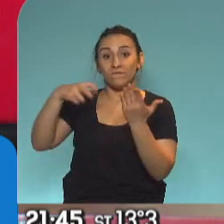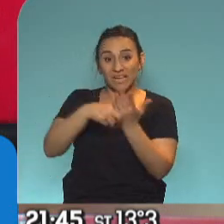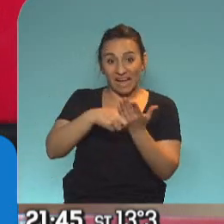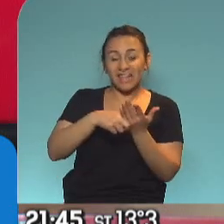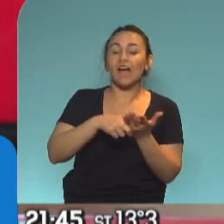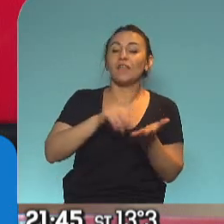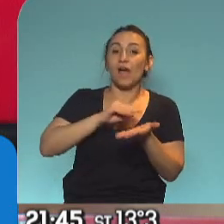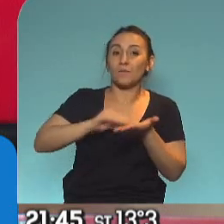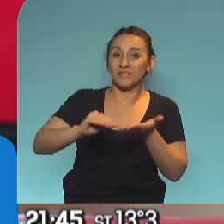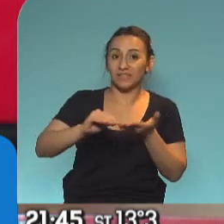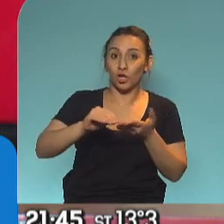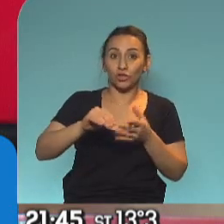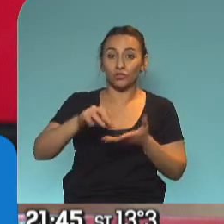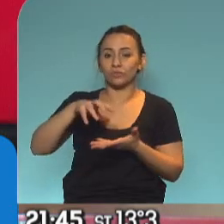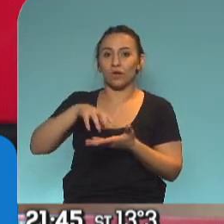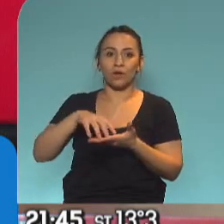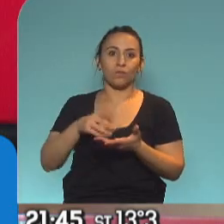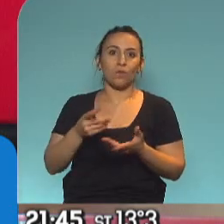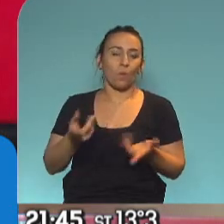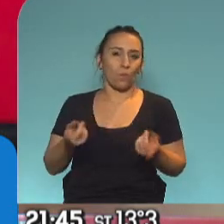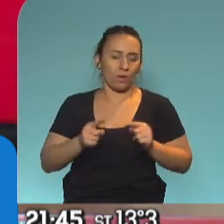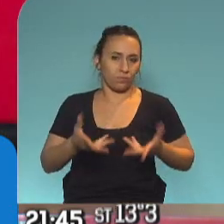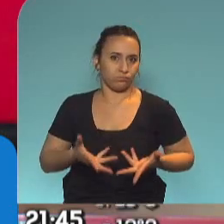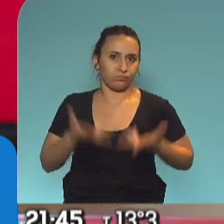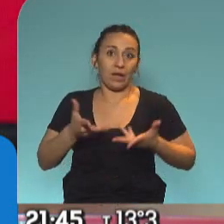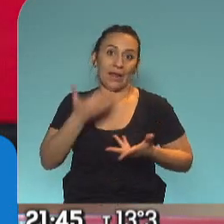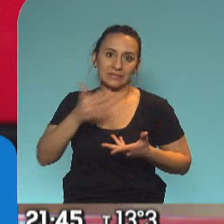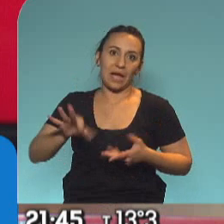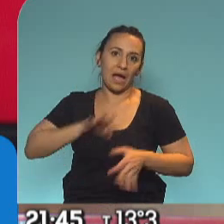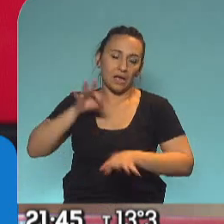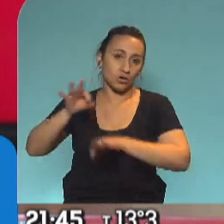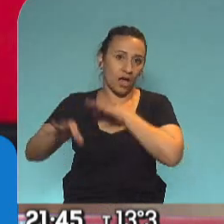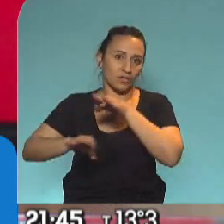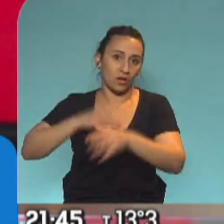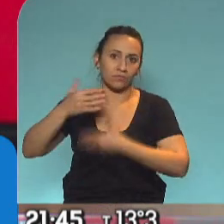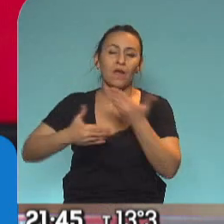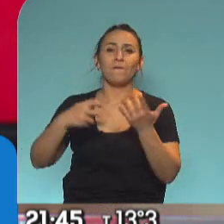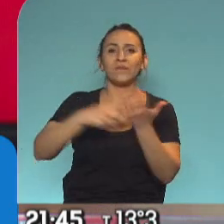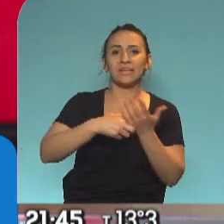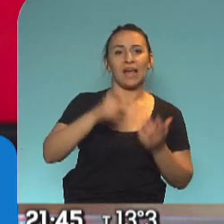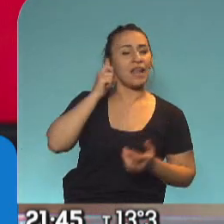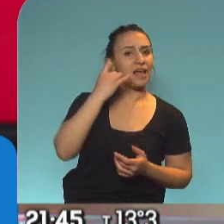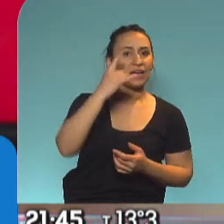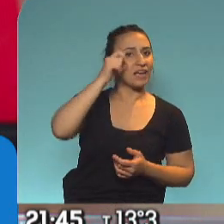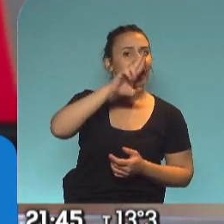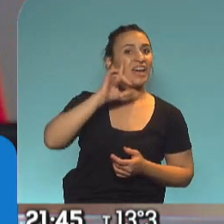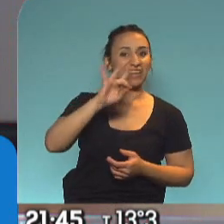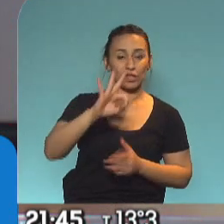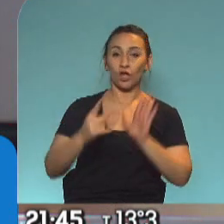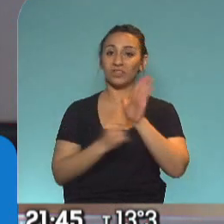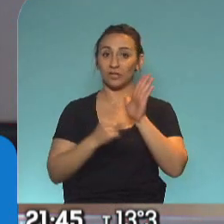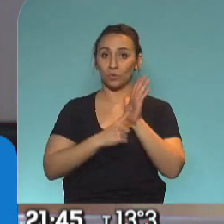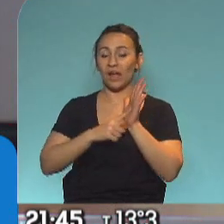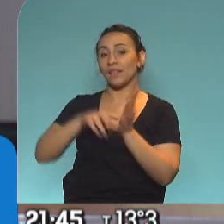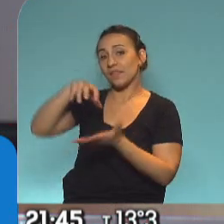Administrativa afortunadamente recobró, reverdeció con el paso de los años. El fiscal Garrido, que había sido antes titular de la Oficina